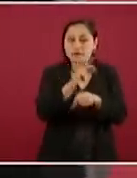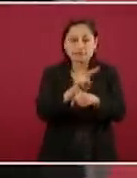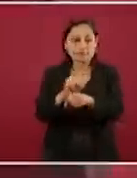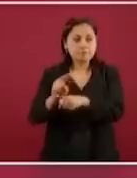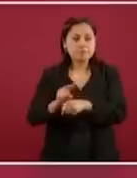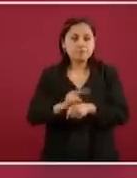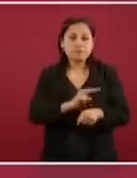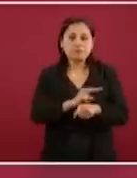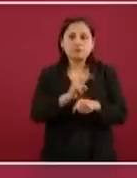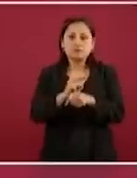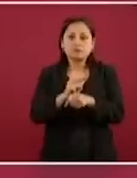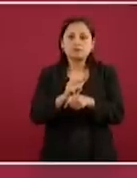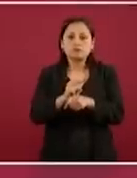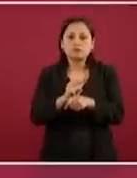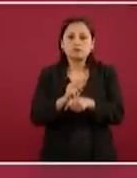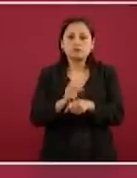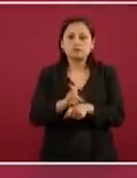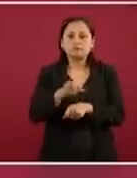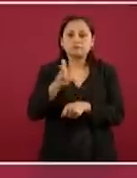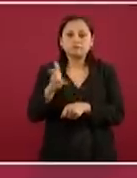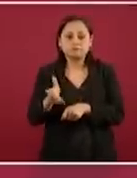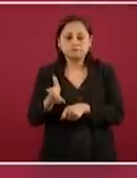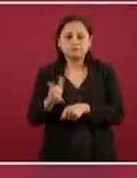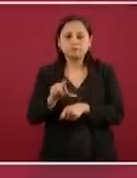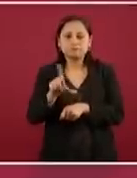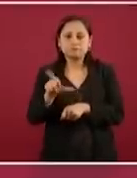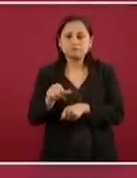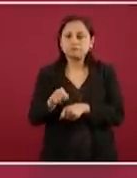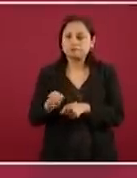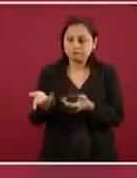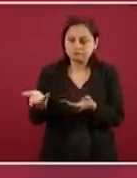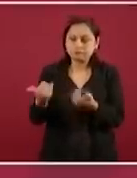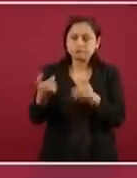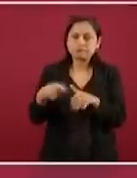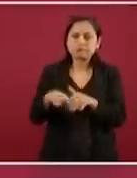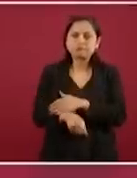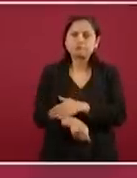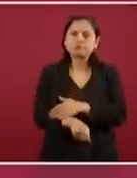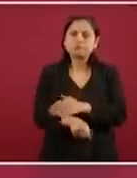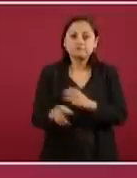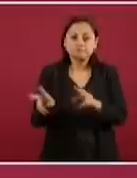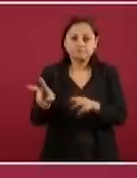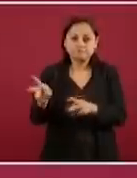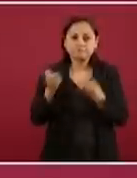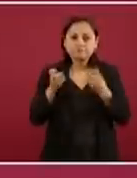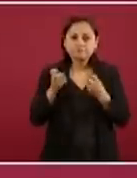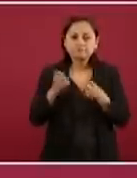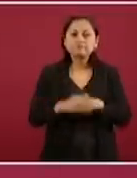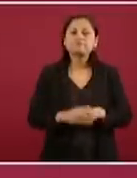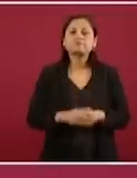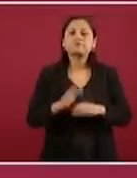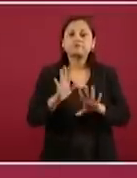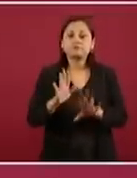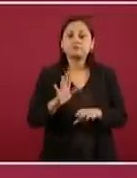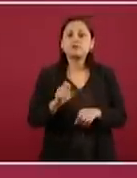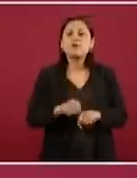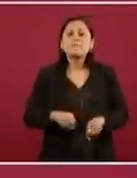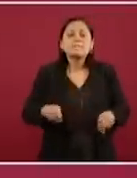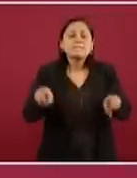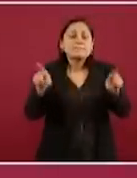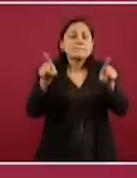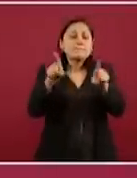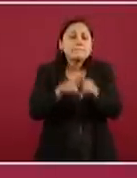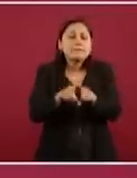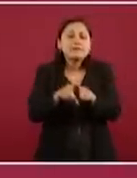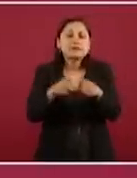que se dedicaban a la extorsión. Bueno, hasta los transportistas, traileros y